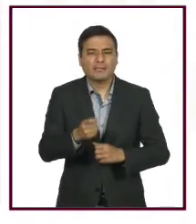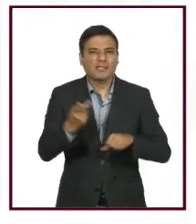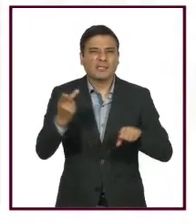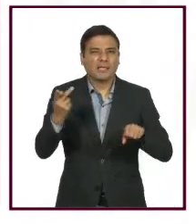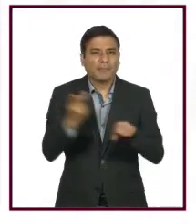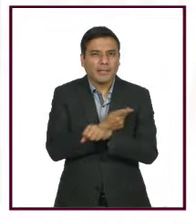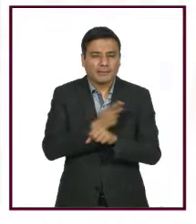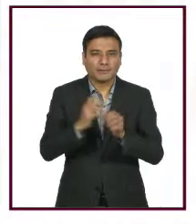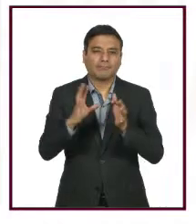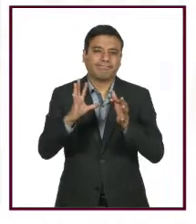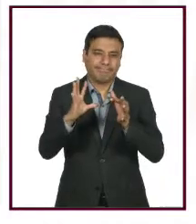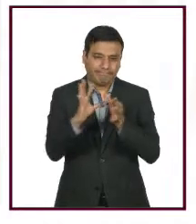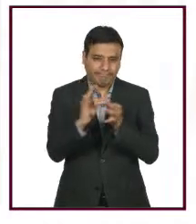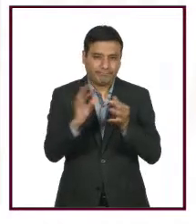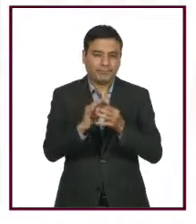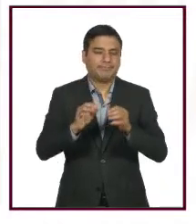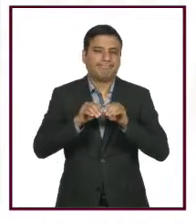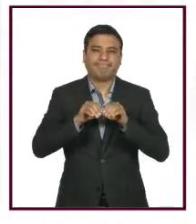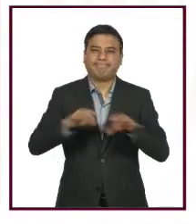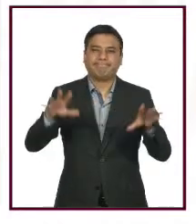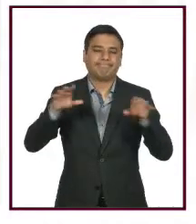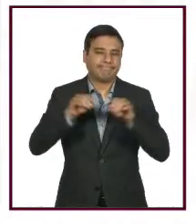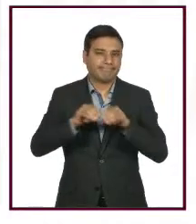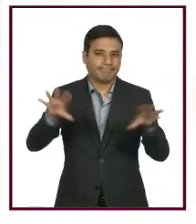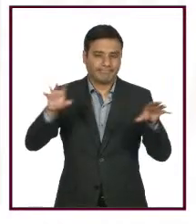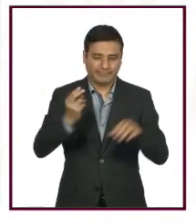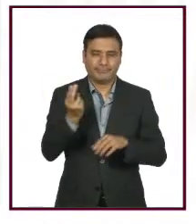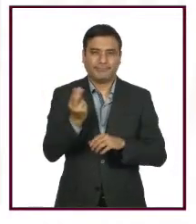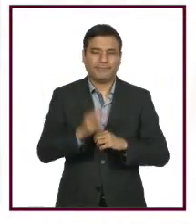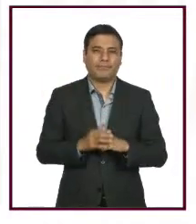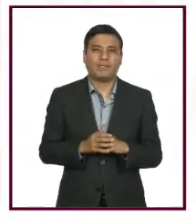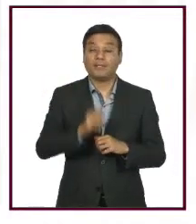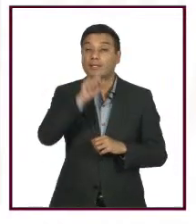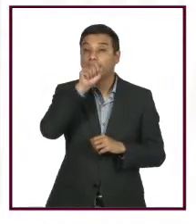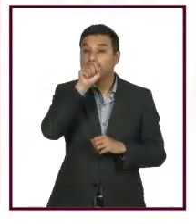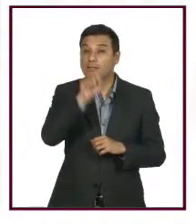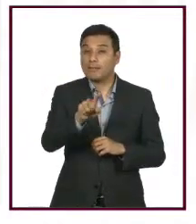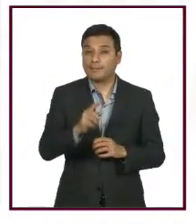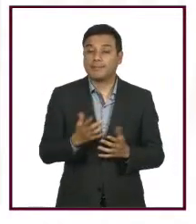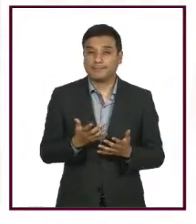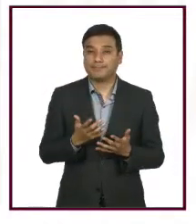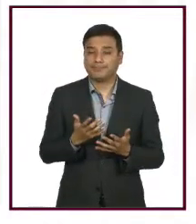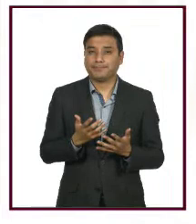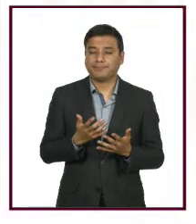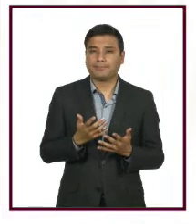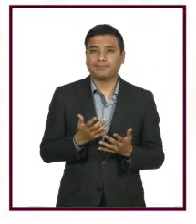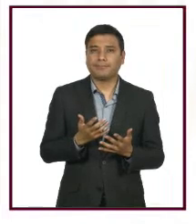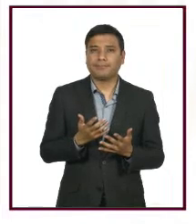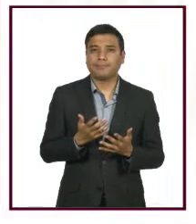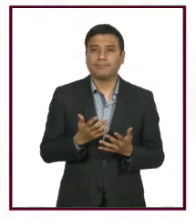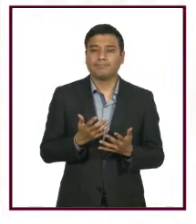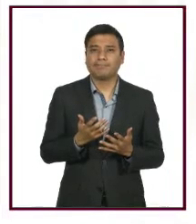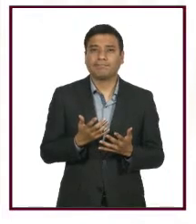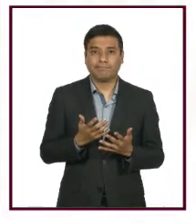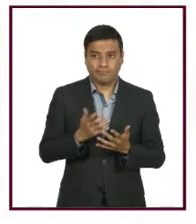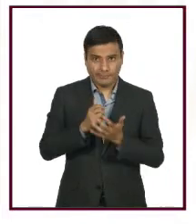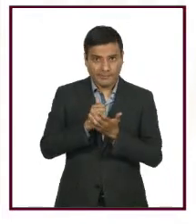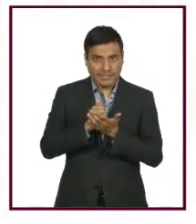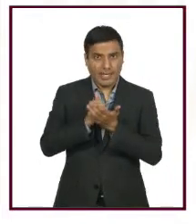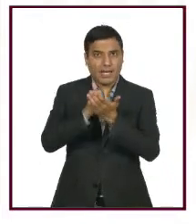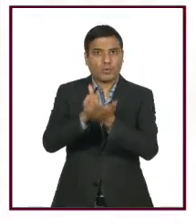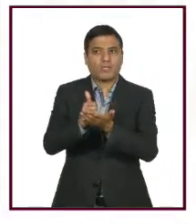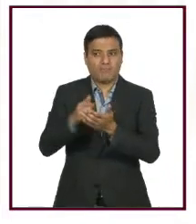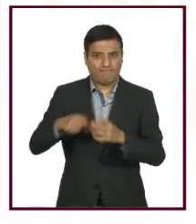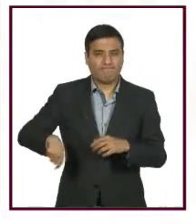el consumir cualquier tipo de sustancia psicoactiva, reconocer en él mismo, también ayudarlos a